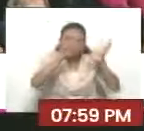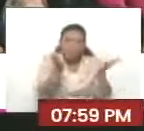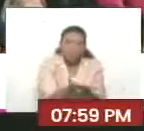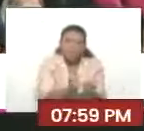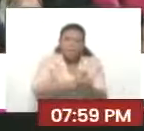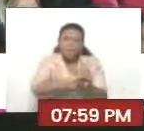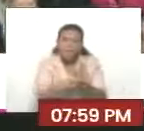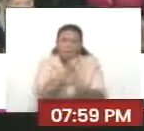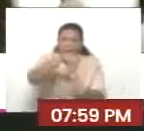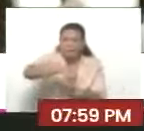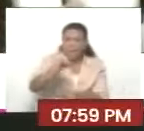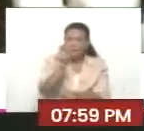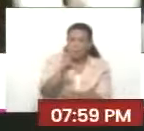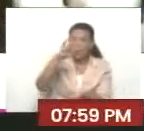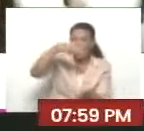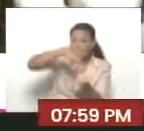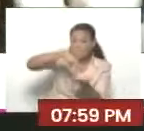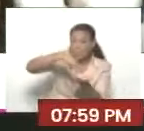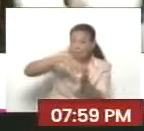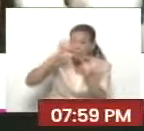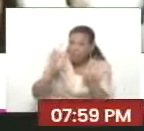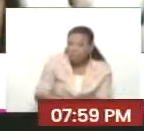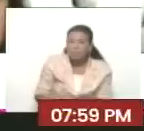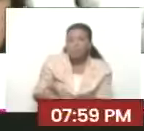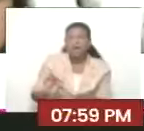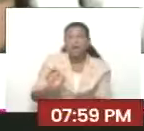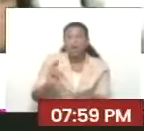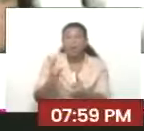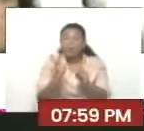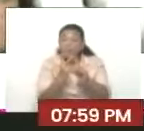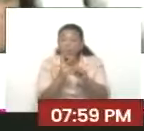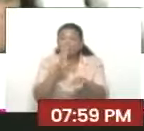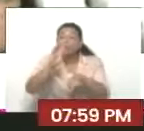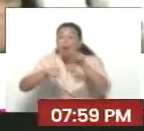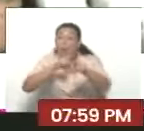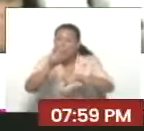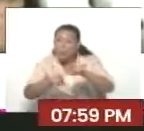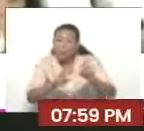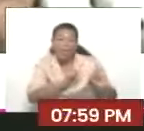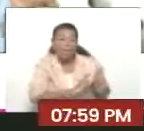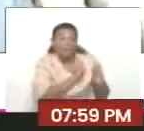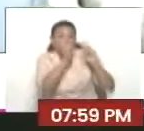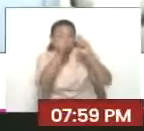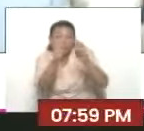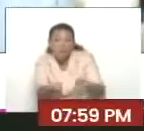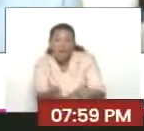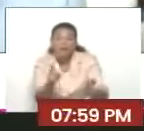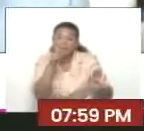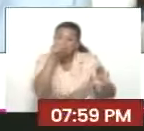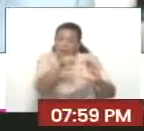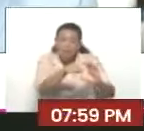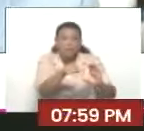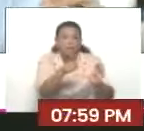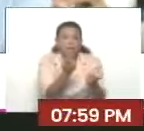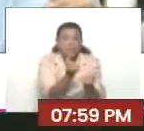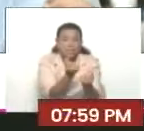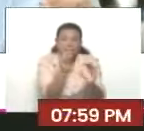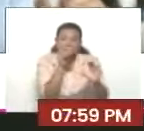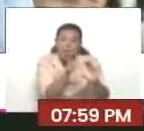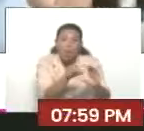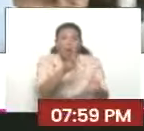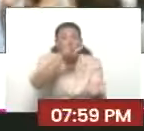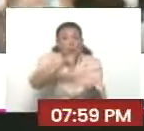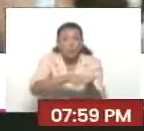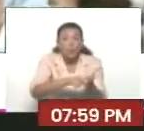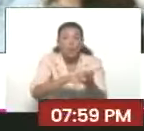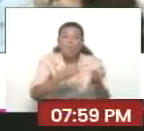Después de controlada la pandemia, presidente, se hizo una segunda consulta ya para asignar recursos de manera directa al Poder Popular. Se